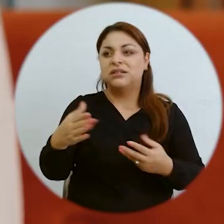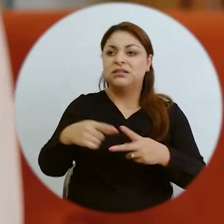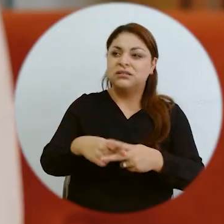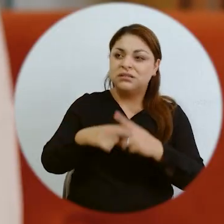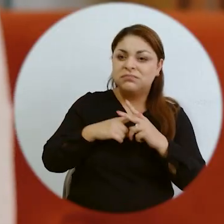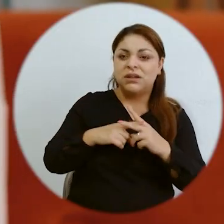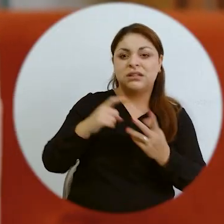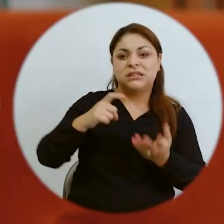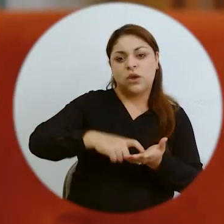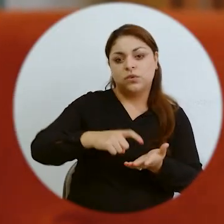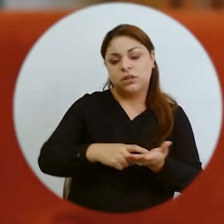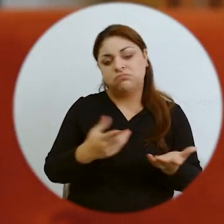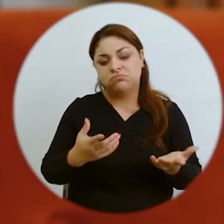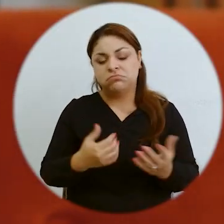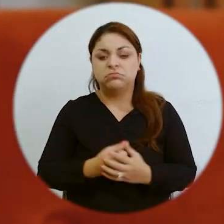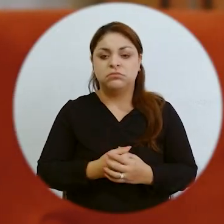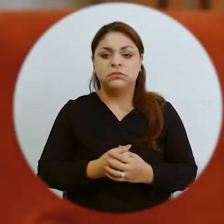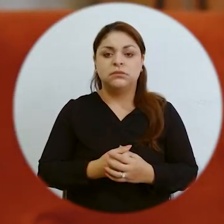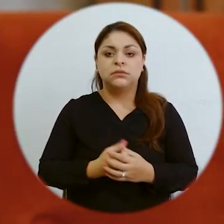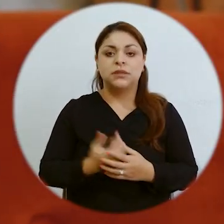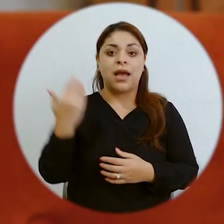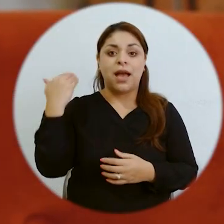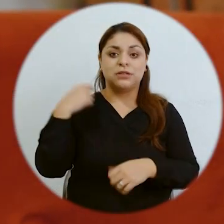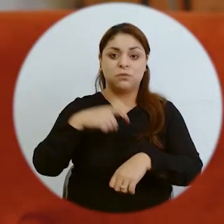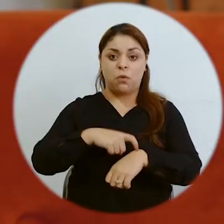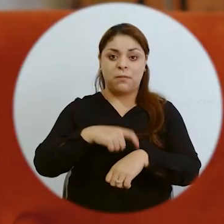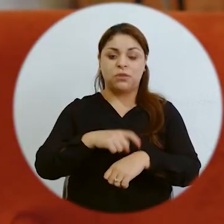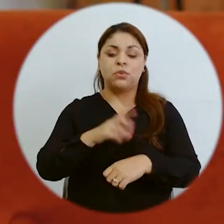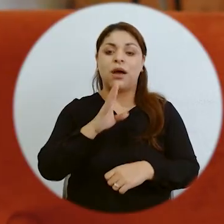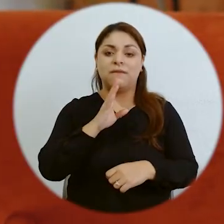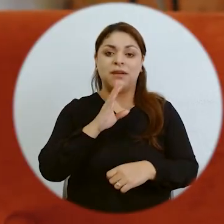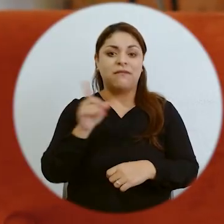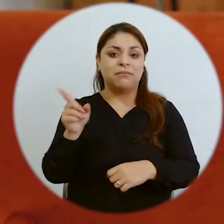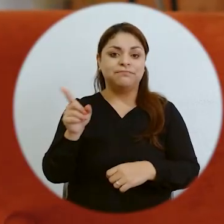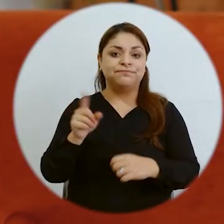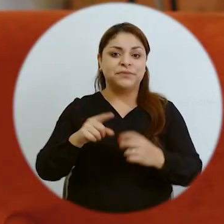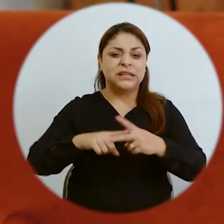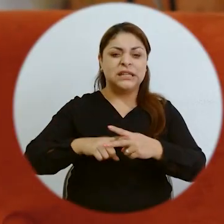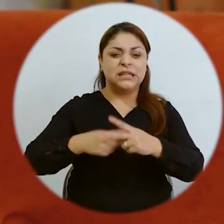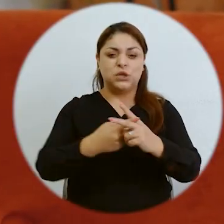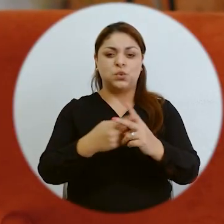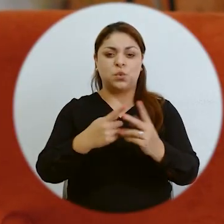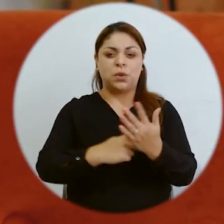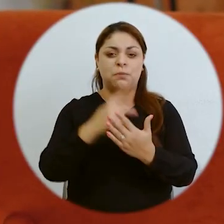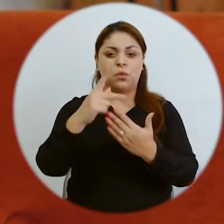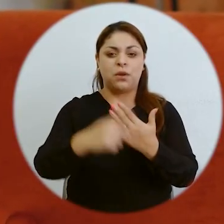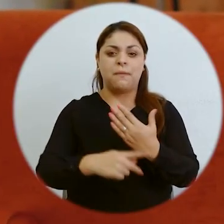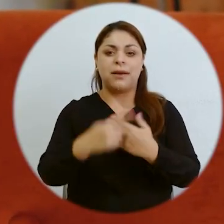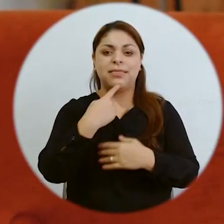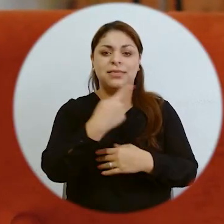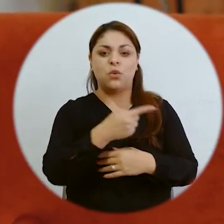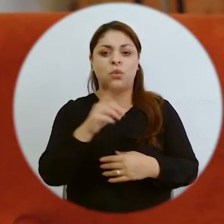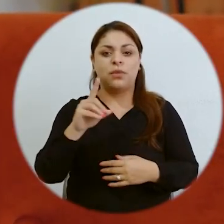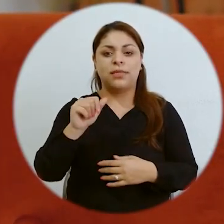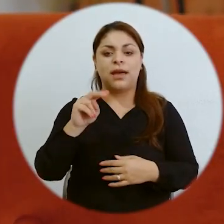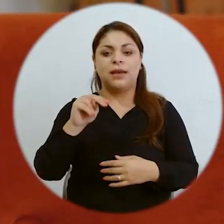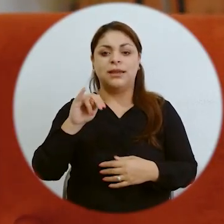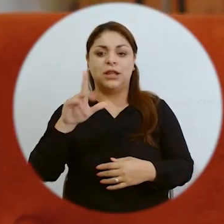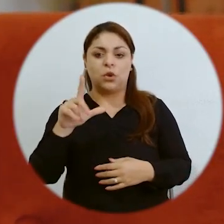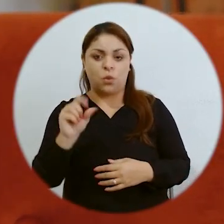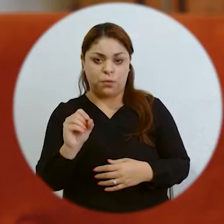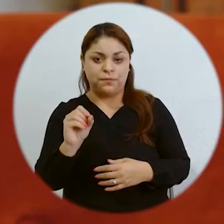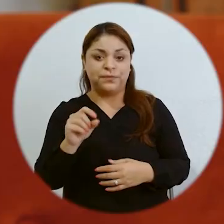ir generando tener ese ahorro del cual se le puede echar mano en algún momento de emergencia, y no